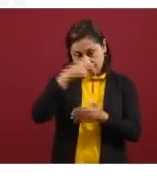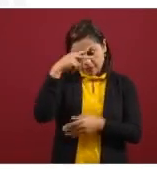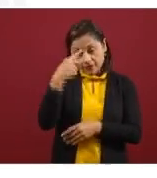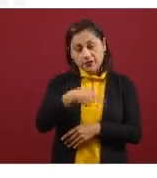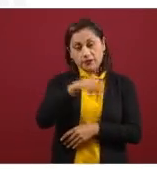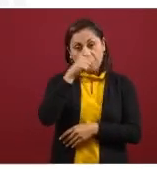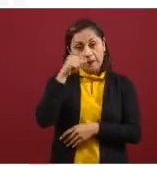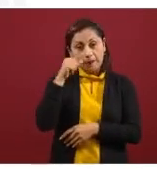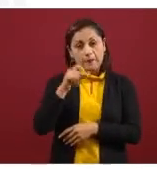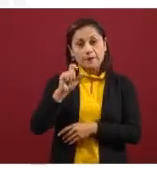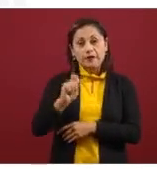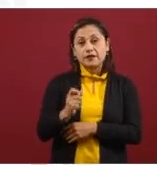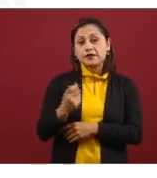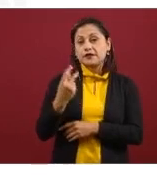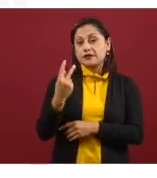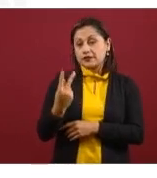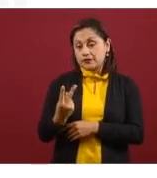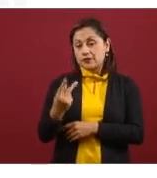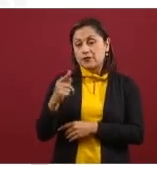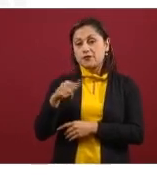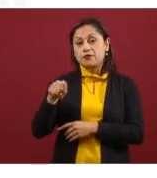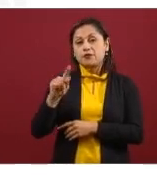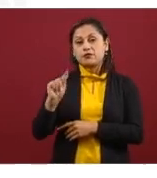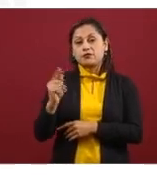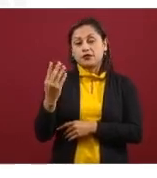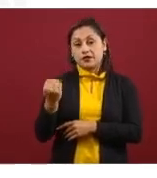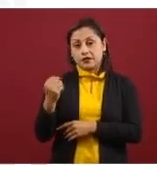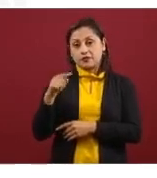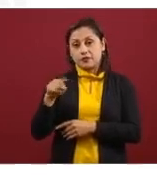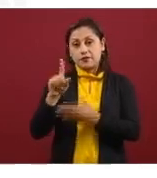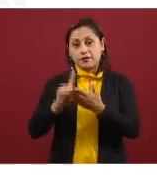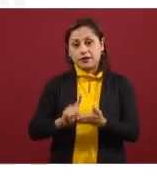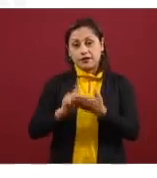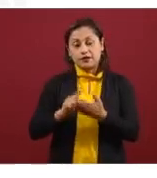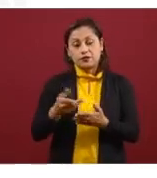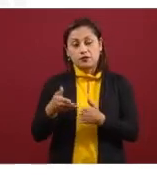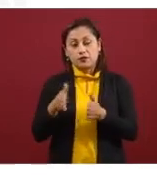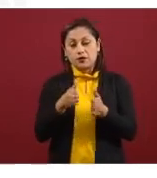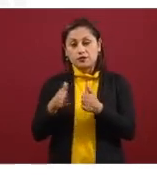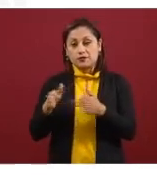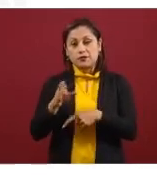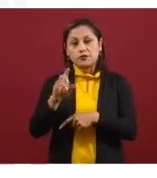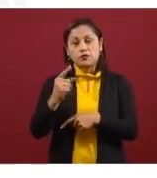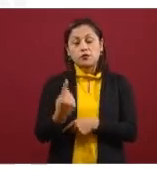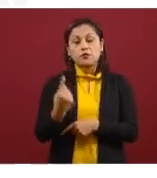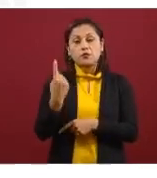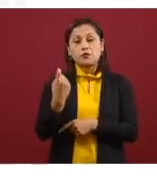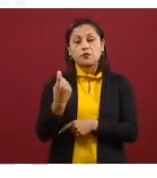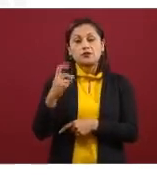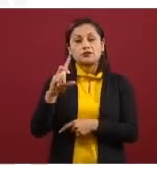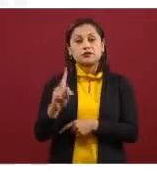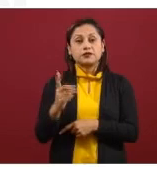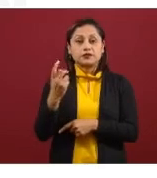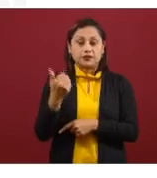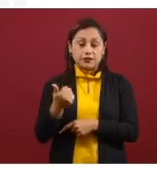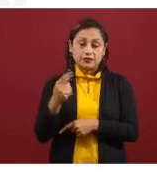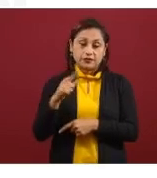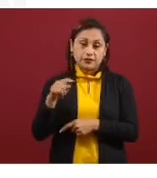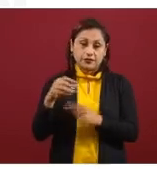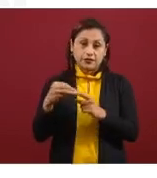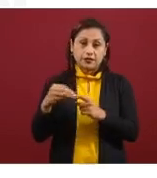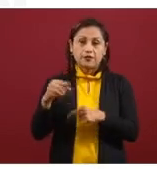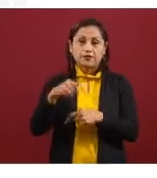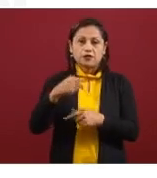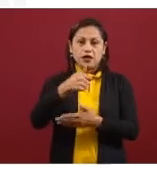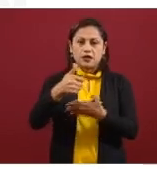22 pesos 79 centavos por litro y un margen de 3 pesos 86 centavos. Lo bueno es que en la Ciudad de México hay muchas opciones